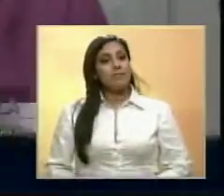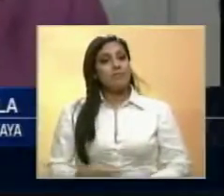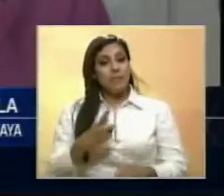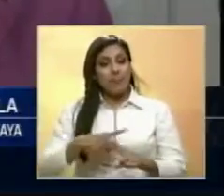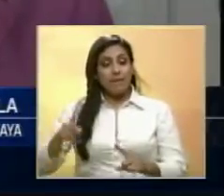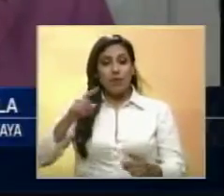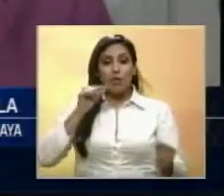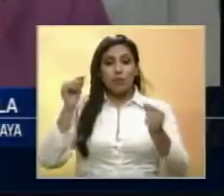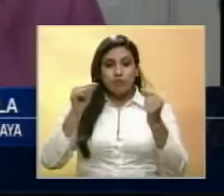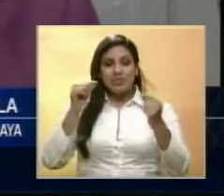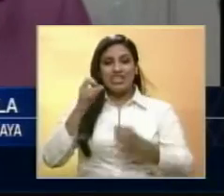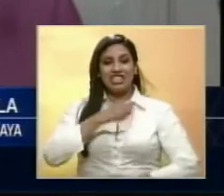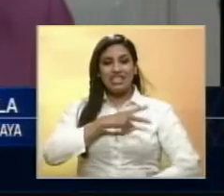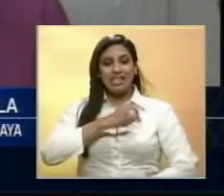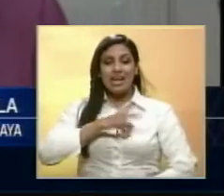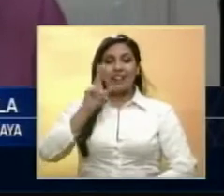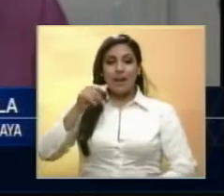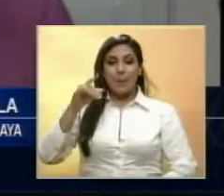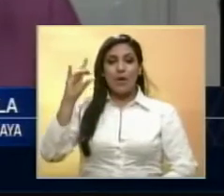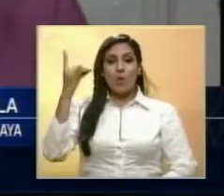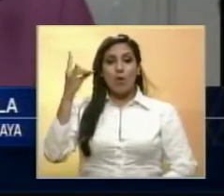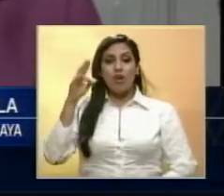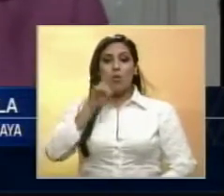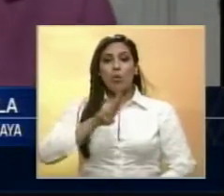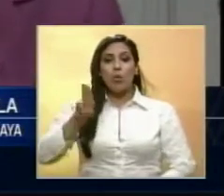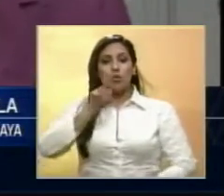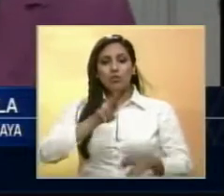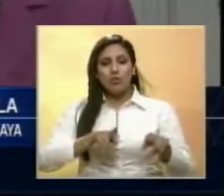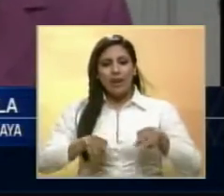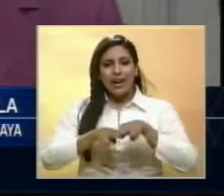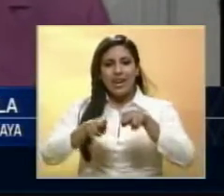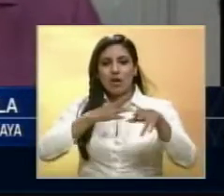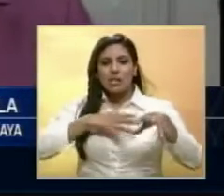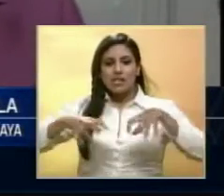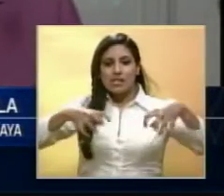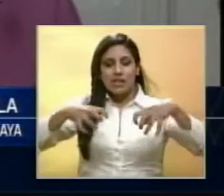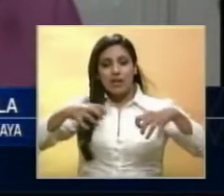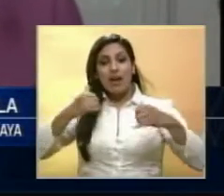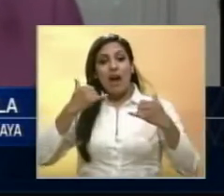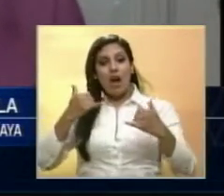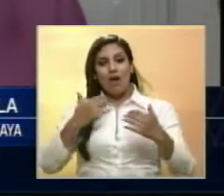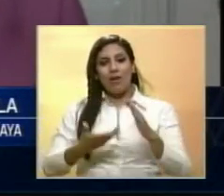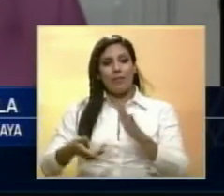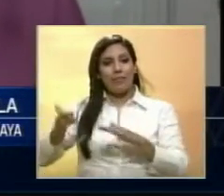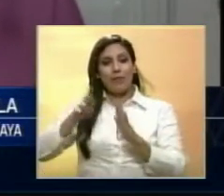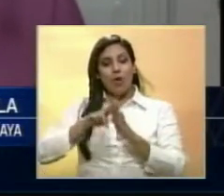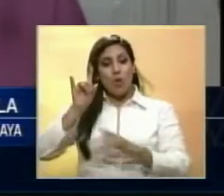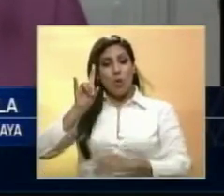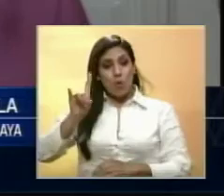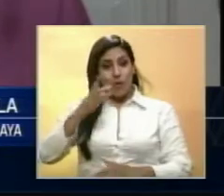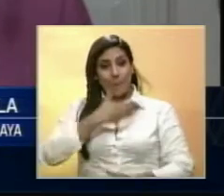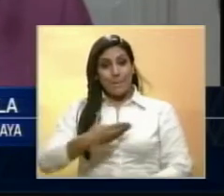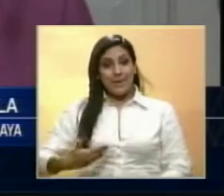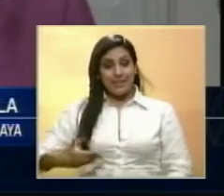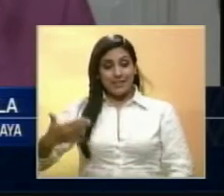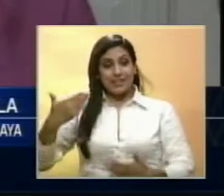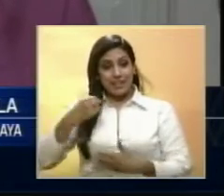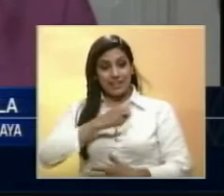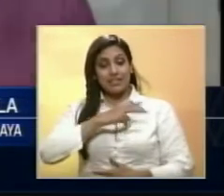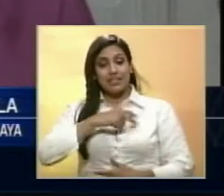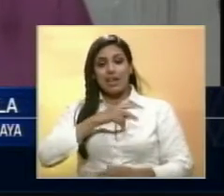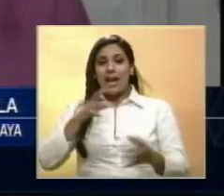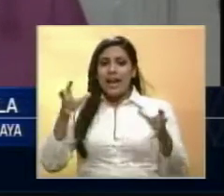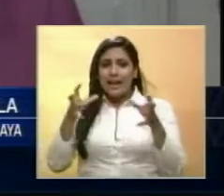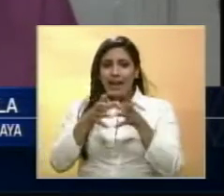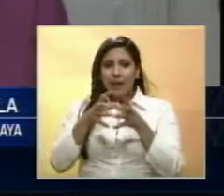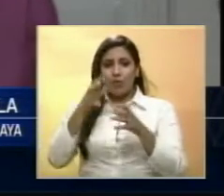La disputa entre Chile y Bolivia por el uso de las aguas del río Silala subió de tono este lunes. La presidenta Michelle Bachelet se